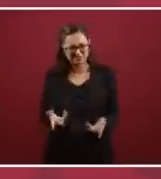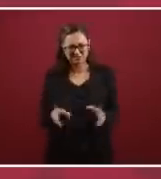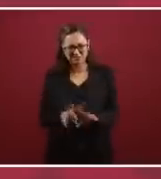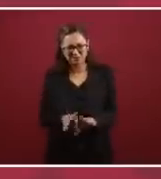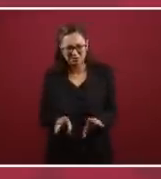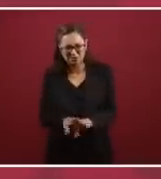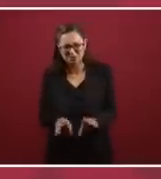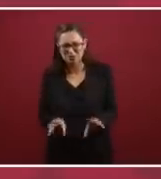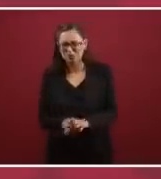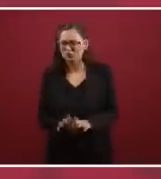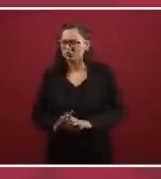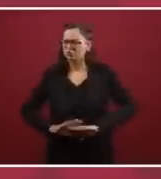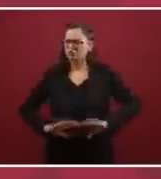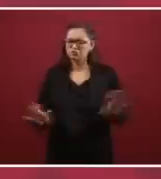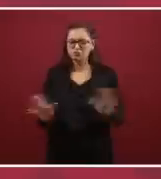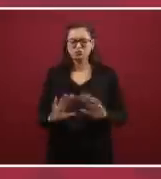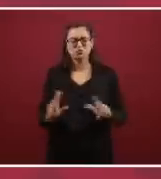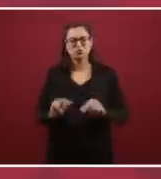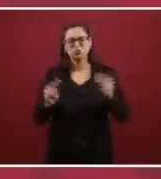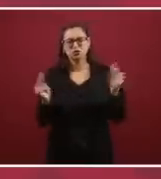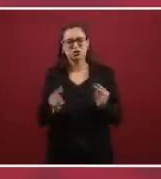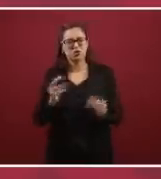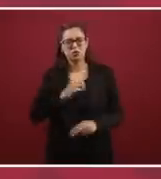Nada de odios.